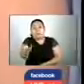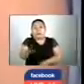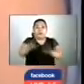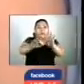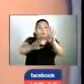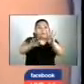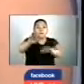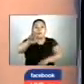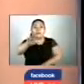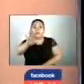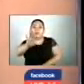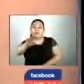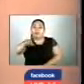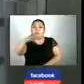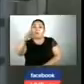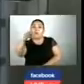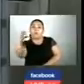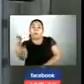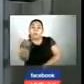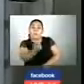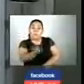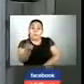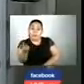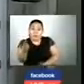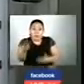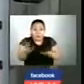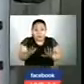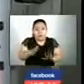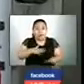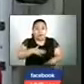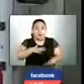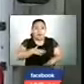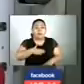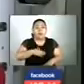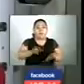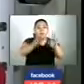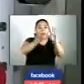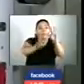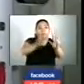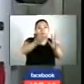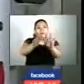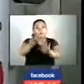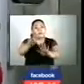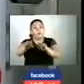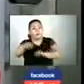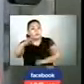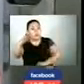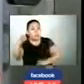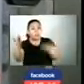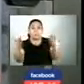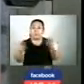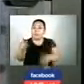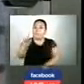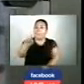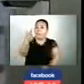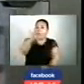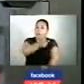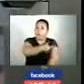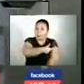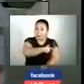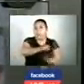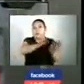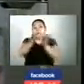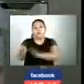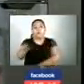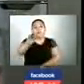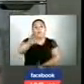834 mil personas, de las cuales, a cerca de 776 mil ya recibieron la primera dosis y